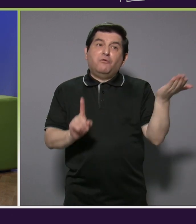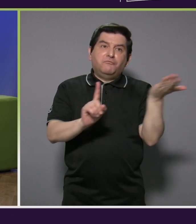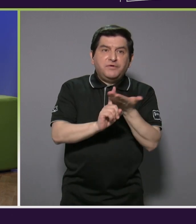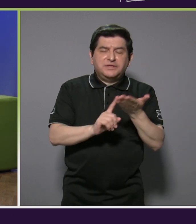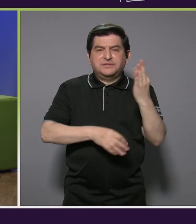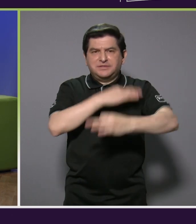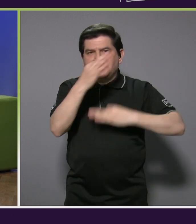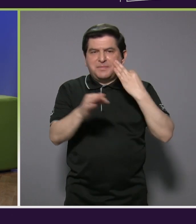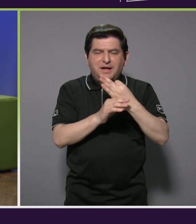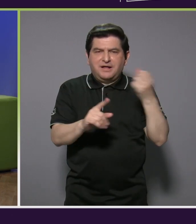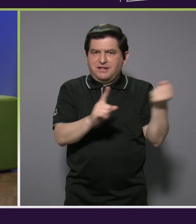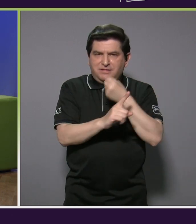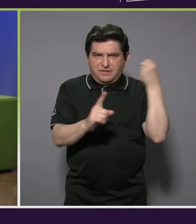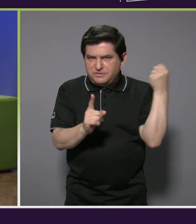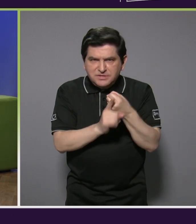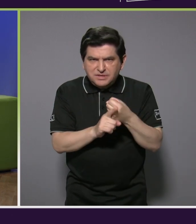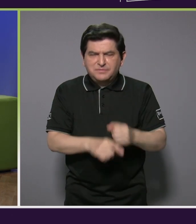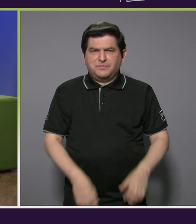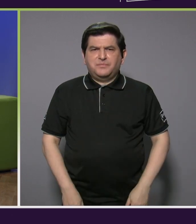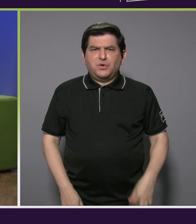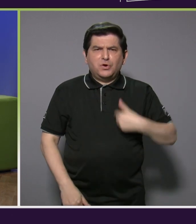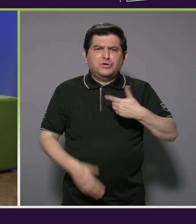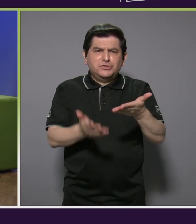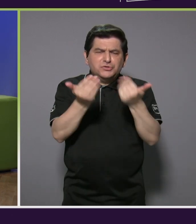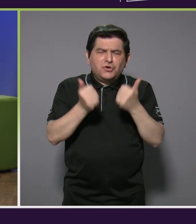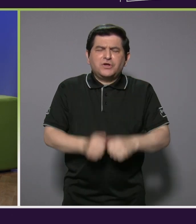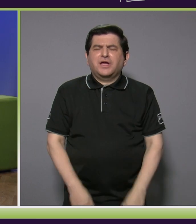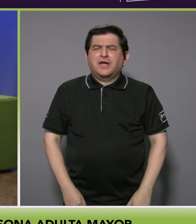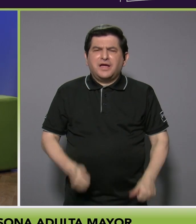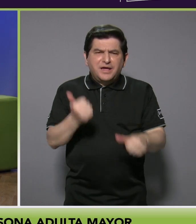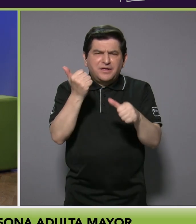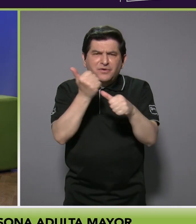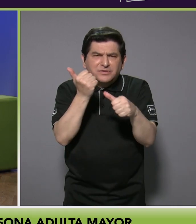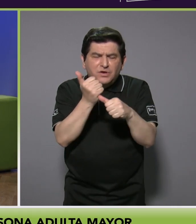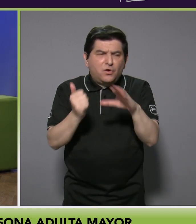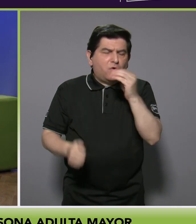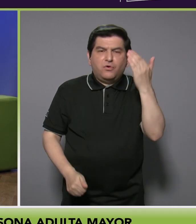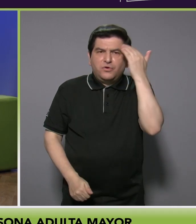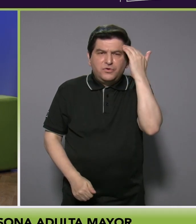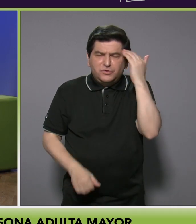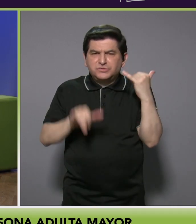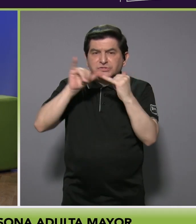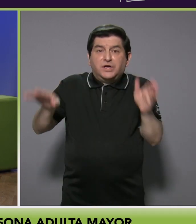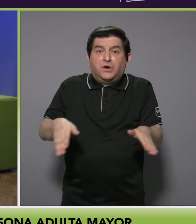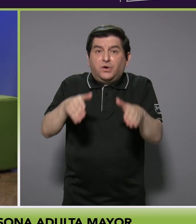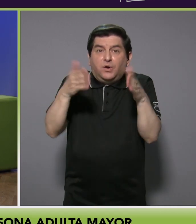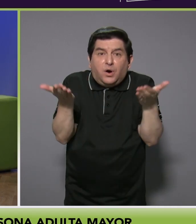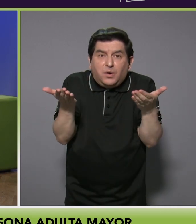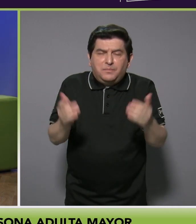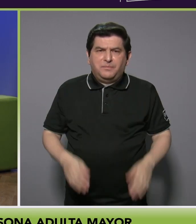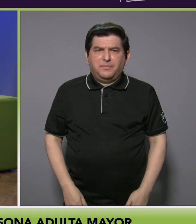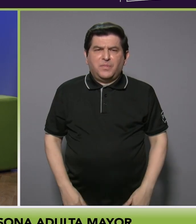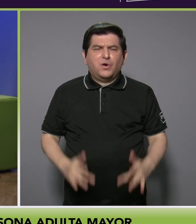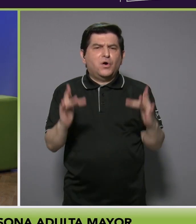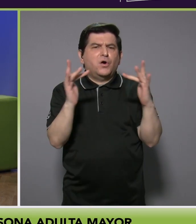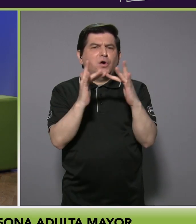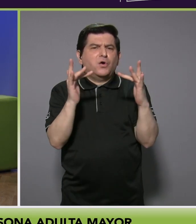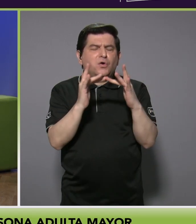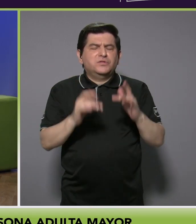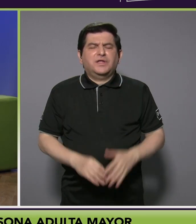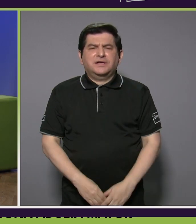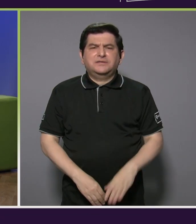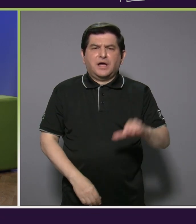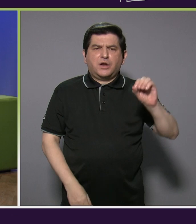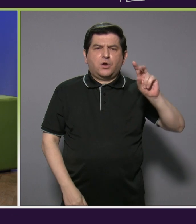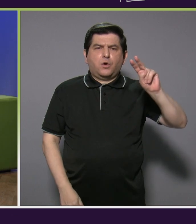de violencia, quiero que me asesoren o quiero denunciar, pero no sé cómo hacerlo. También cómo pueden contactarse con CONAPAM,